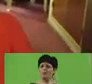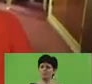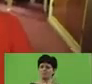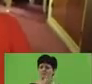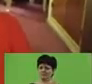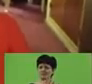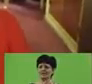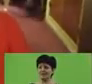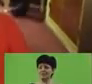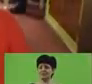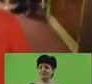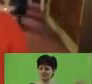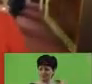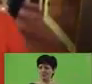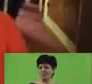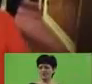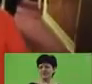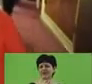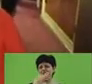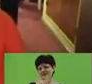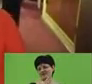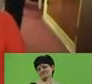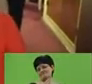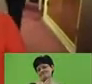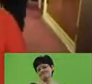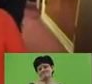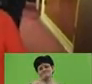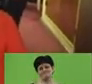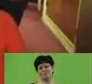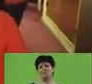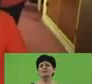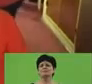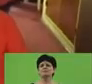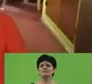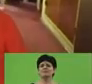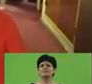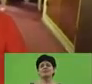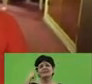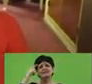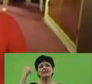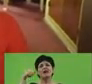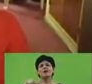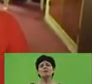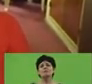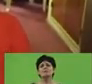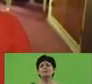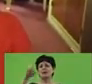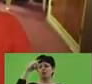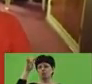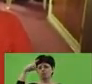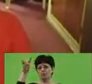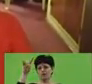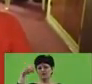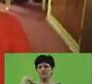dos personas, a María Elena y a Silvina, y bueno, nos llevamos muchísimo. Y la idea justamente es empezar en Uruguay,